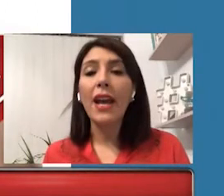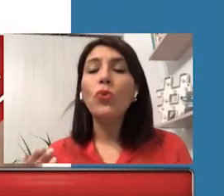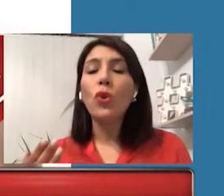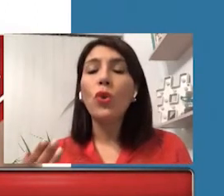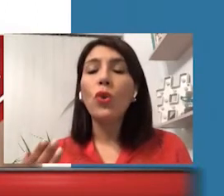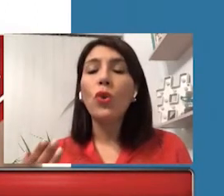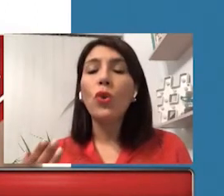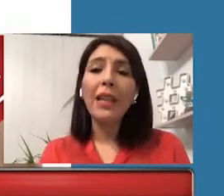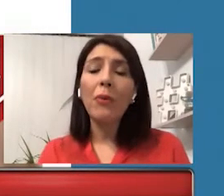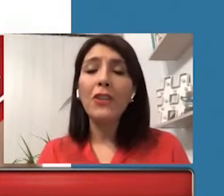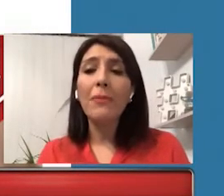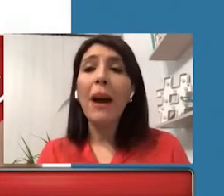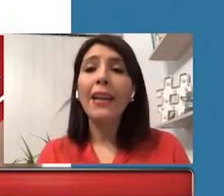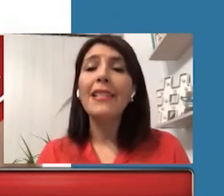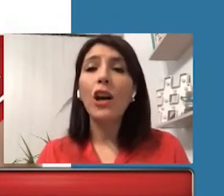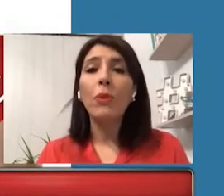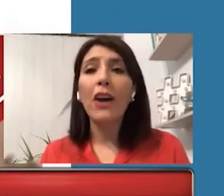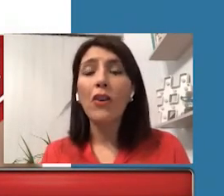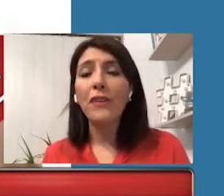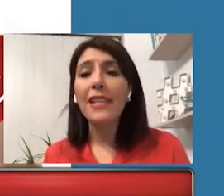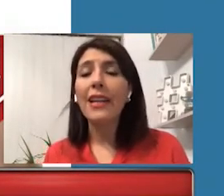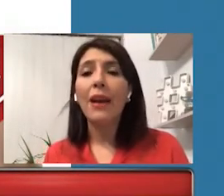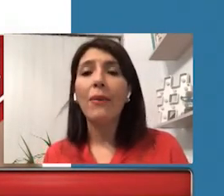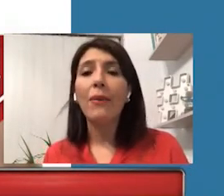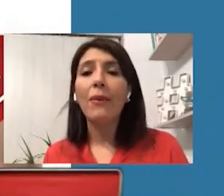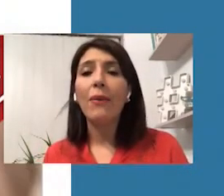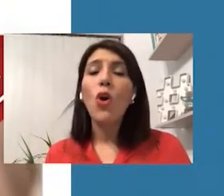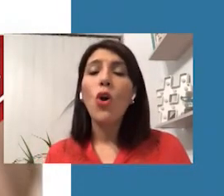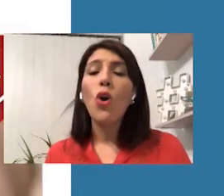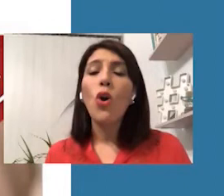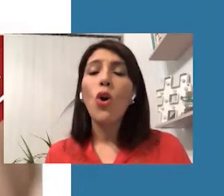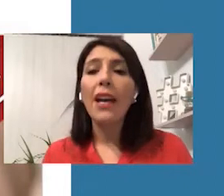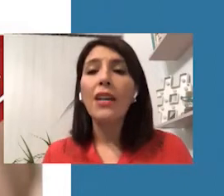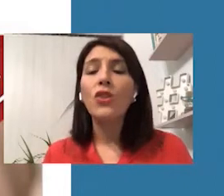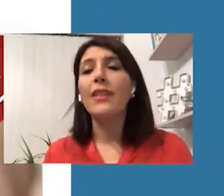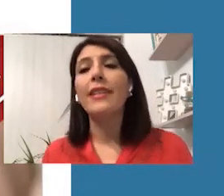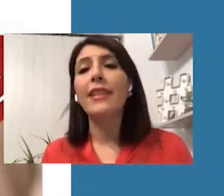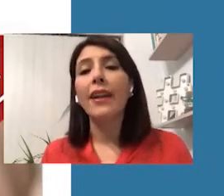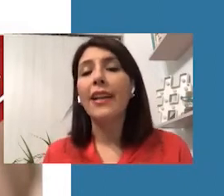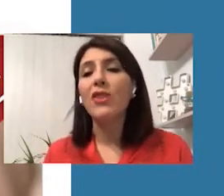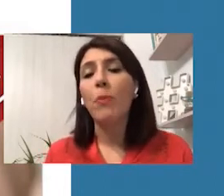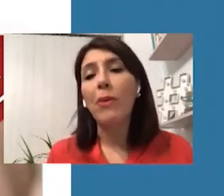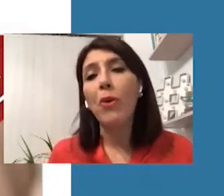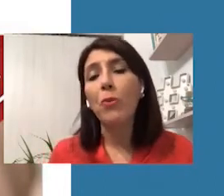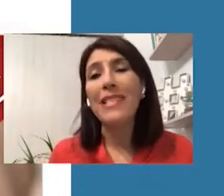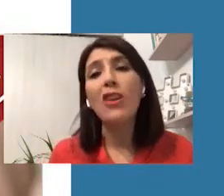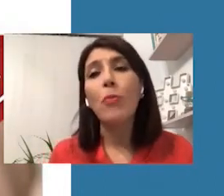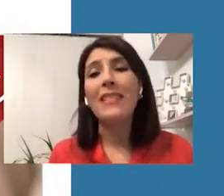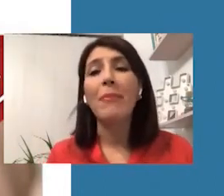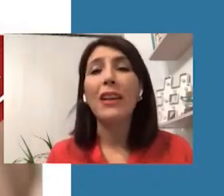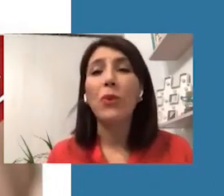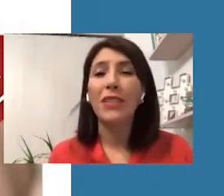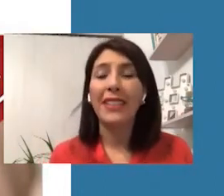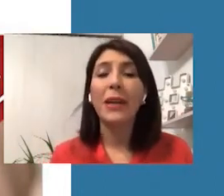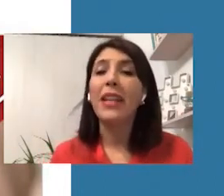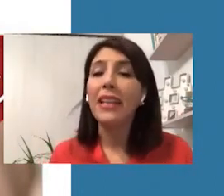un comunicado. Ahí estamos viendo la imagen, decía comunicado no oficial, y hablaba de que uno podía solicitar el hisopado a domicilio, especialmente